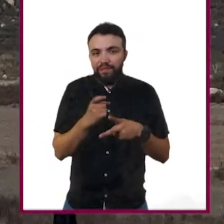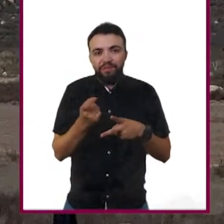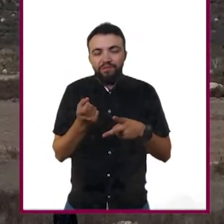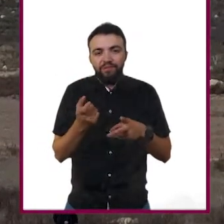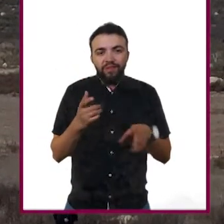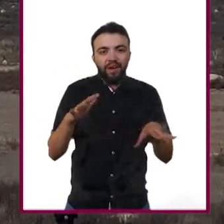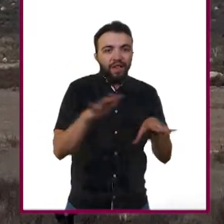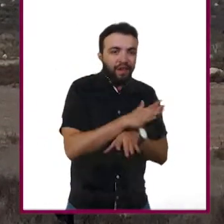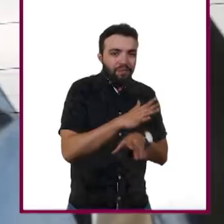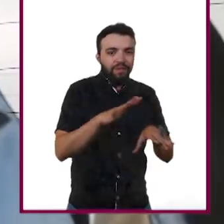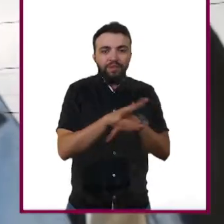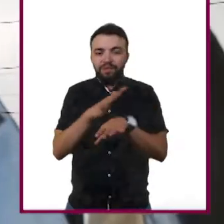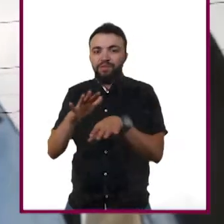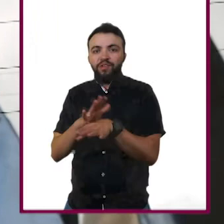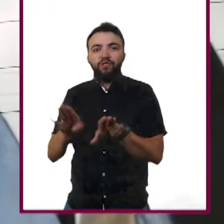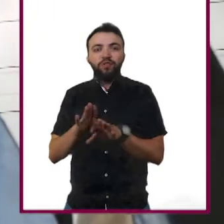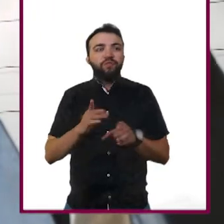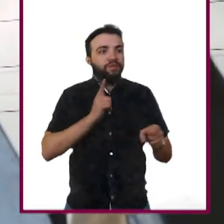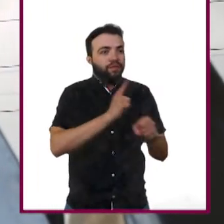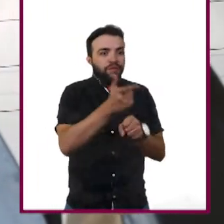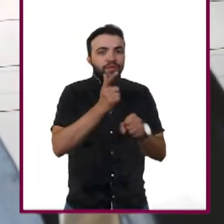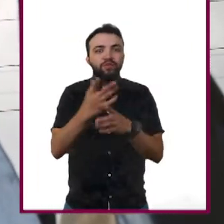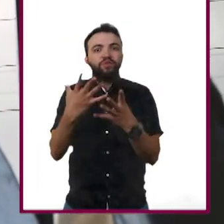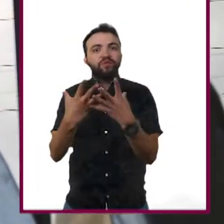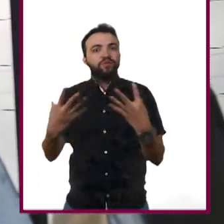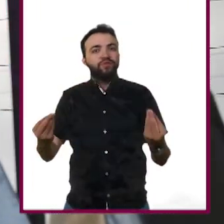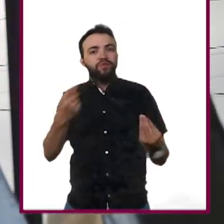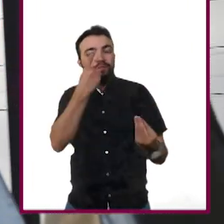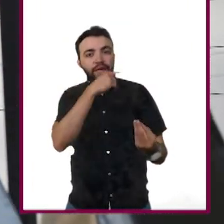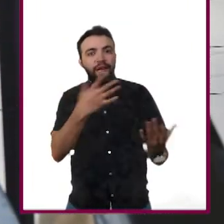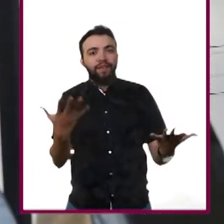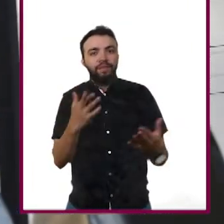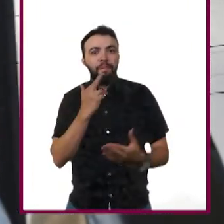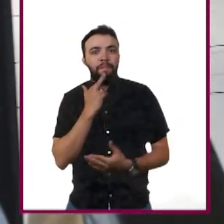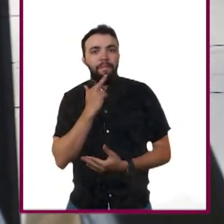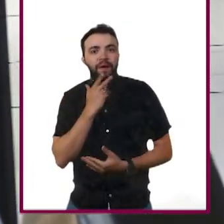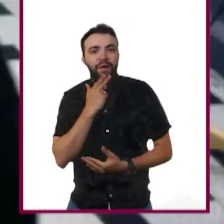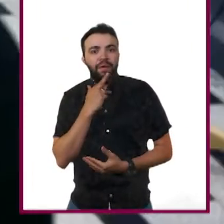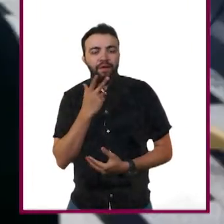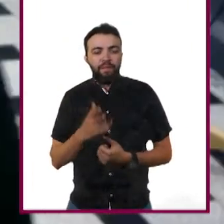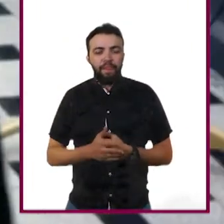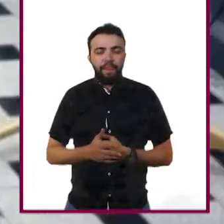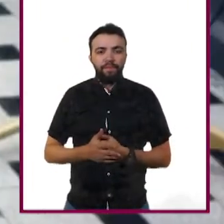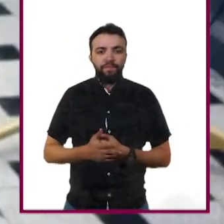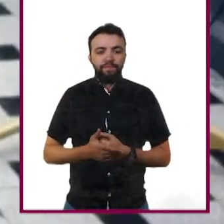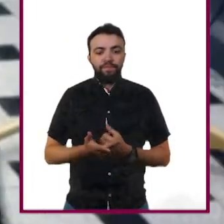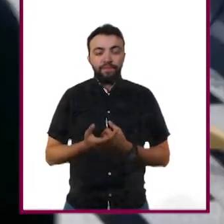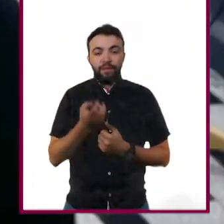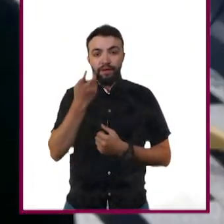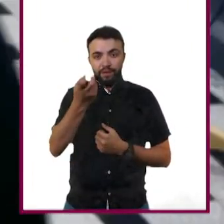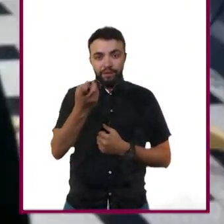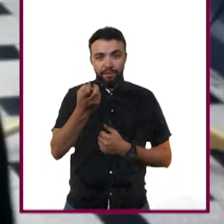para trabajar, poder encontrar la solución de hacer lo mejor que puedes. En el caso de arpa eólica, lo hice en un lugar que se